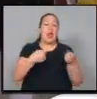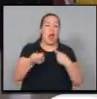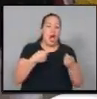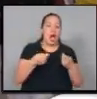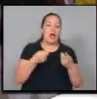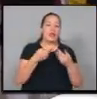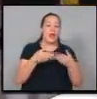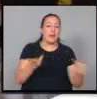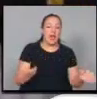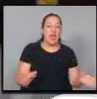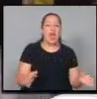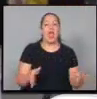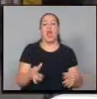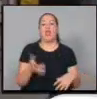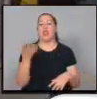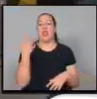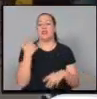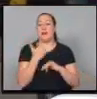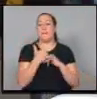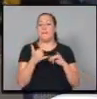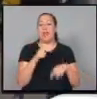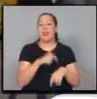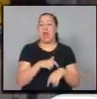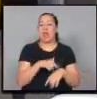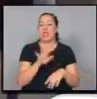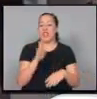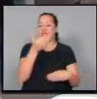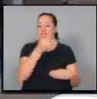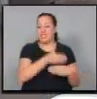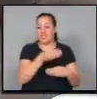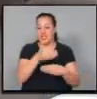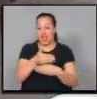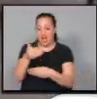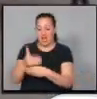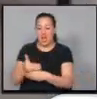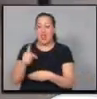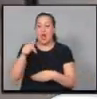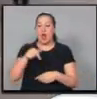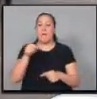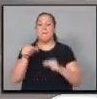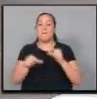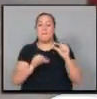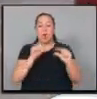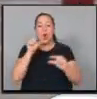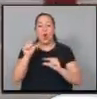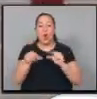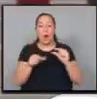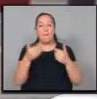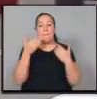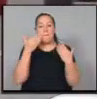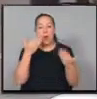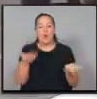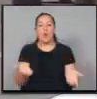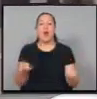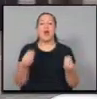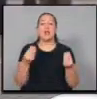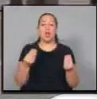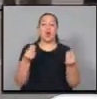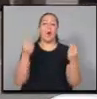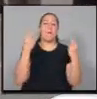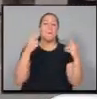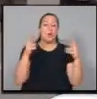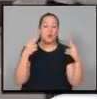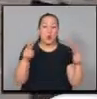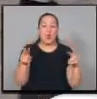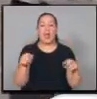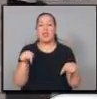hace media hora apenas estaban totalmente cerrados y ahora de a poco comienzan a mostrar sus caras a los turistas, sobre todo en